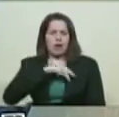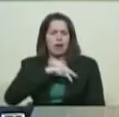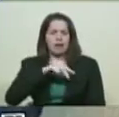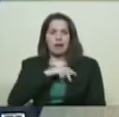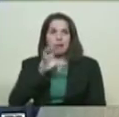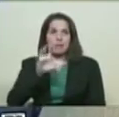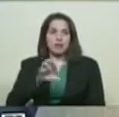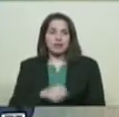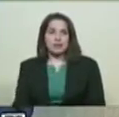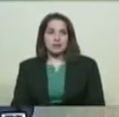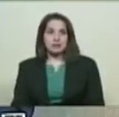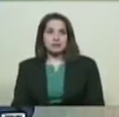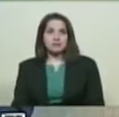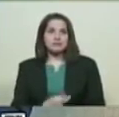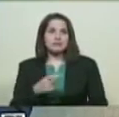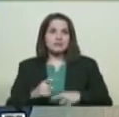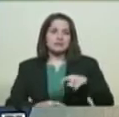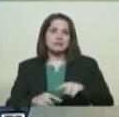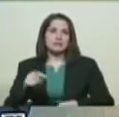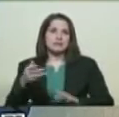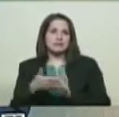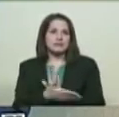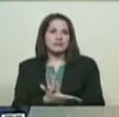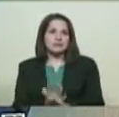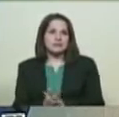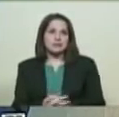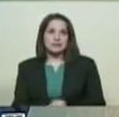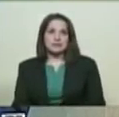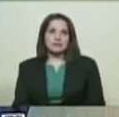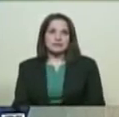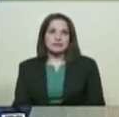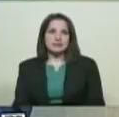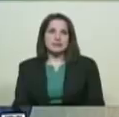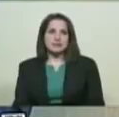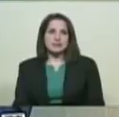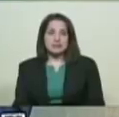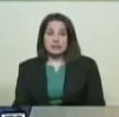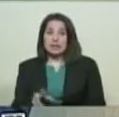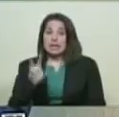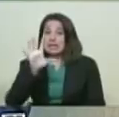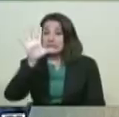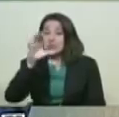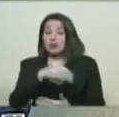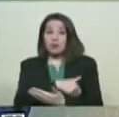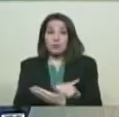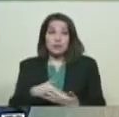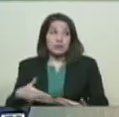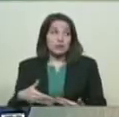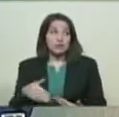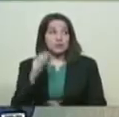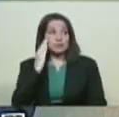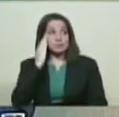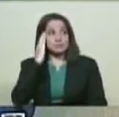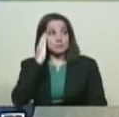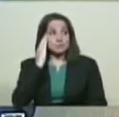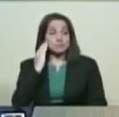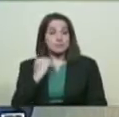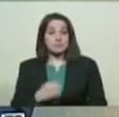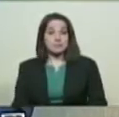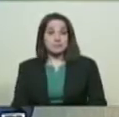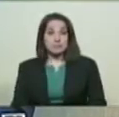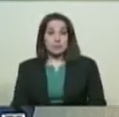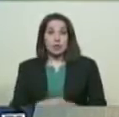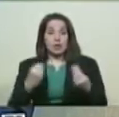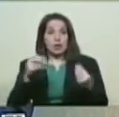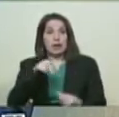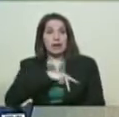Y ahora están, bueno, los bonos. Está Hogares de la Patria. Vamos a llegar a 5 millones de hogares de la patria protegidos con el carnet de